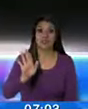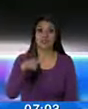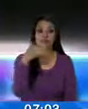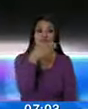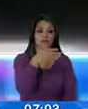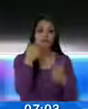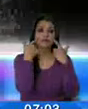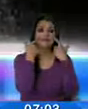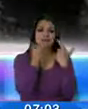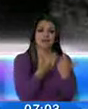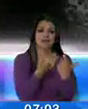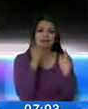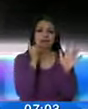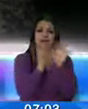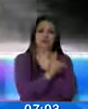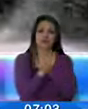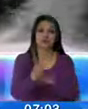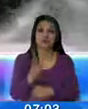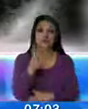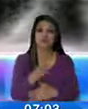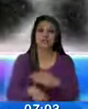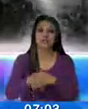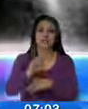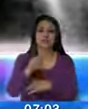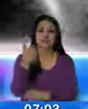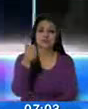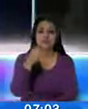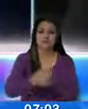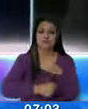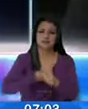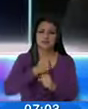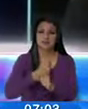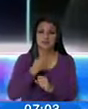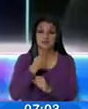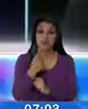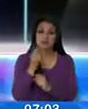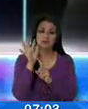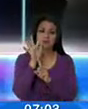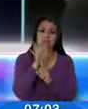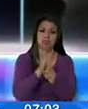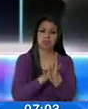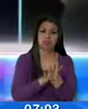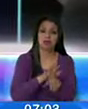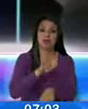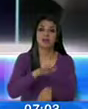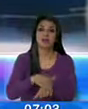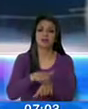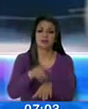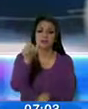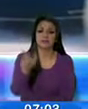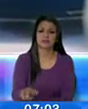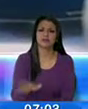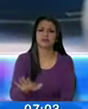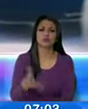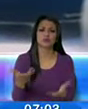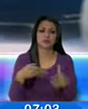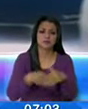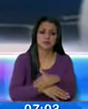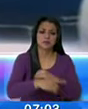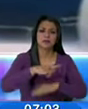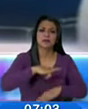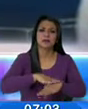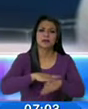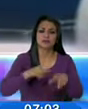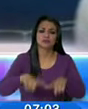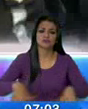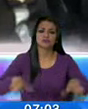sucedido. Su hijo, un menor de 10 años de edad, habría sido acosado sexualmente por un sujeto en el baño del recinto